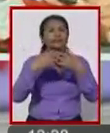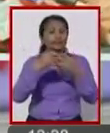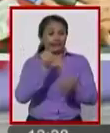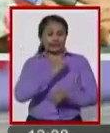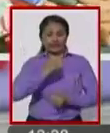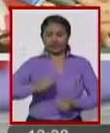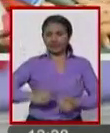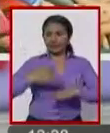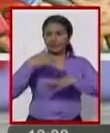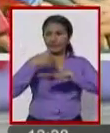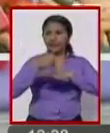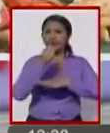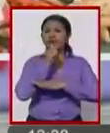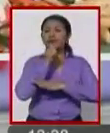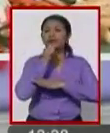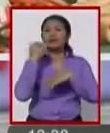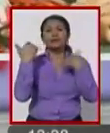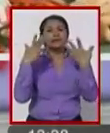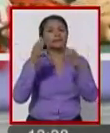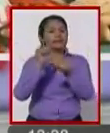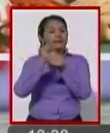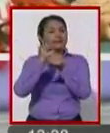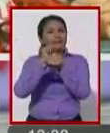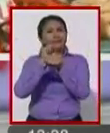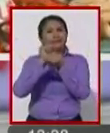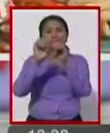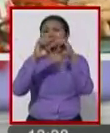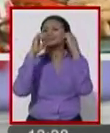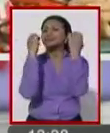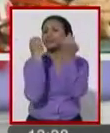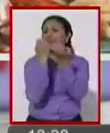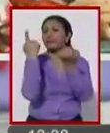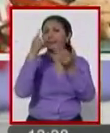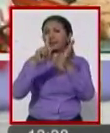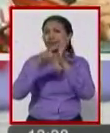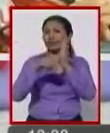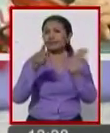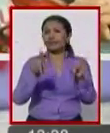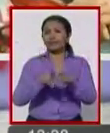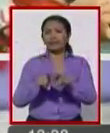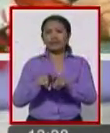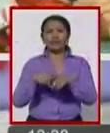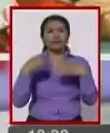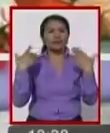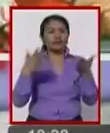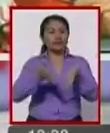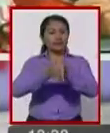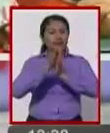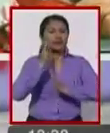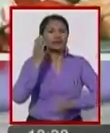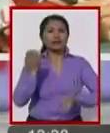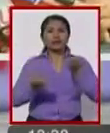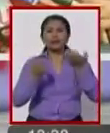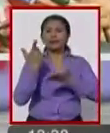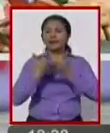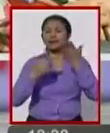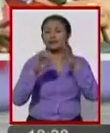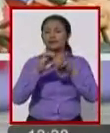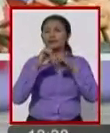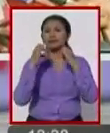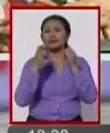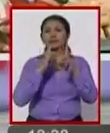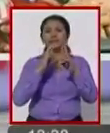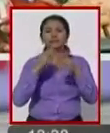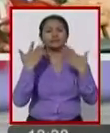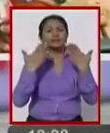la gobernación ha mandado también aguateros. Hemos estado trabajando en equipo. Posterior a este evento también vamos a pedir una evaluación de todos los grupos de primera